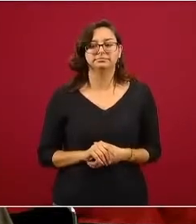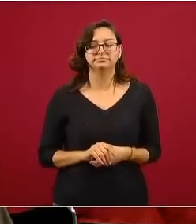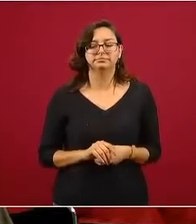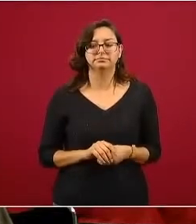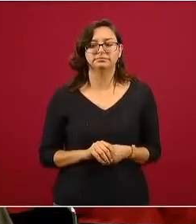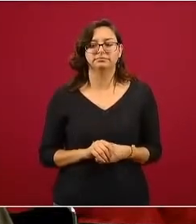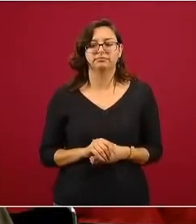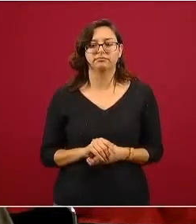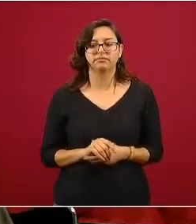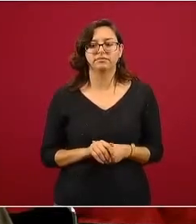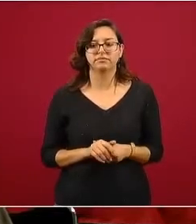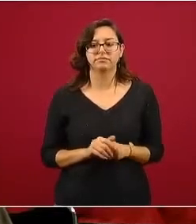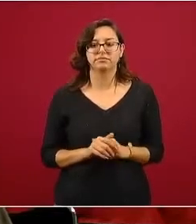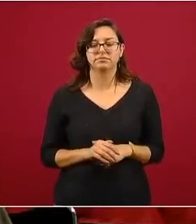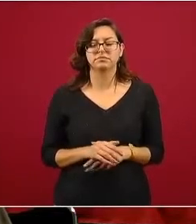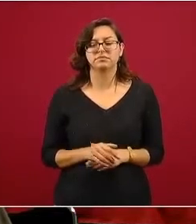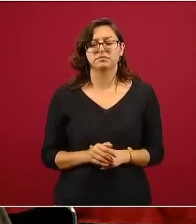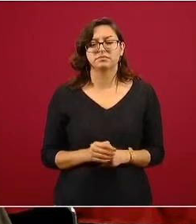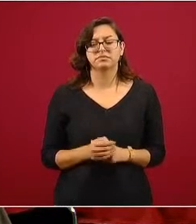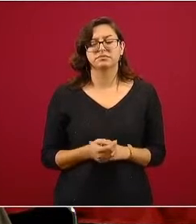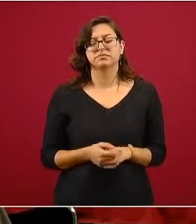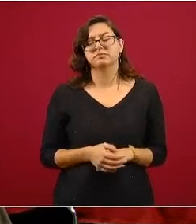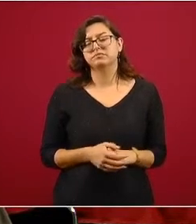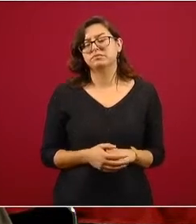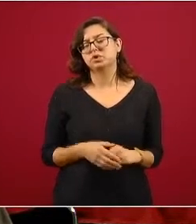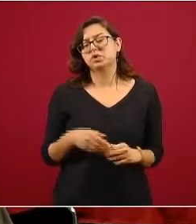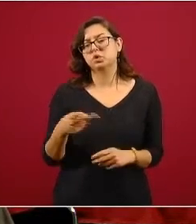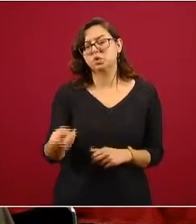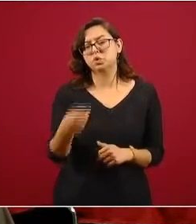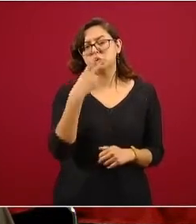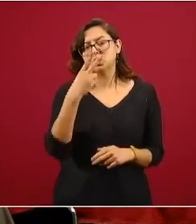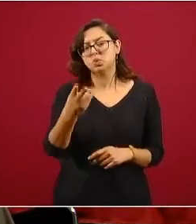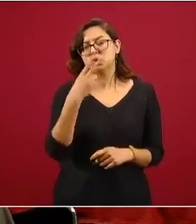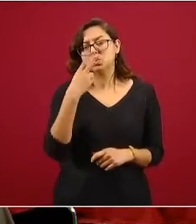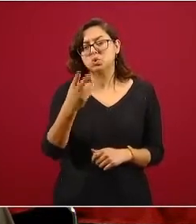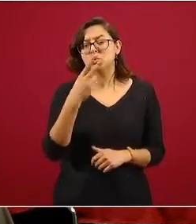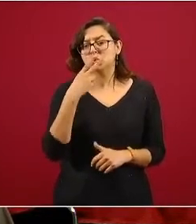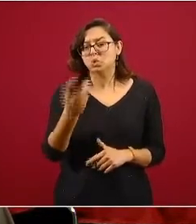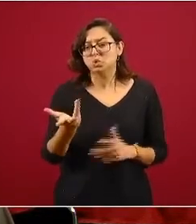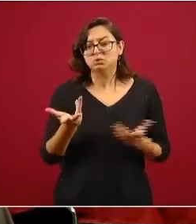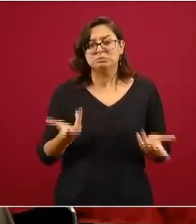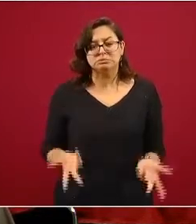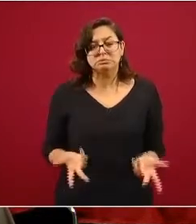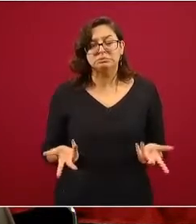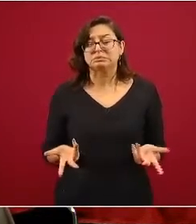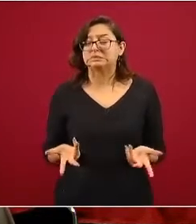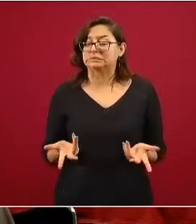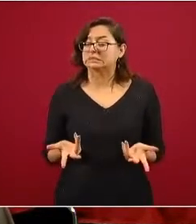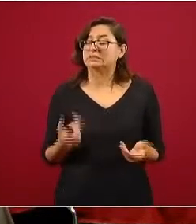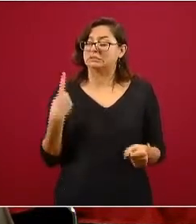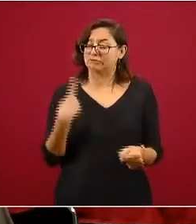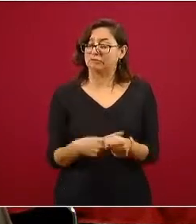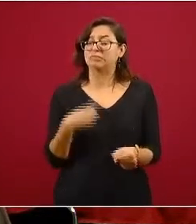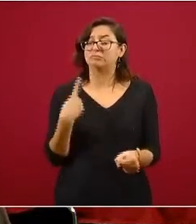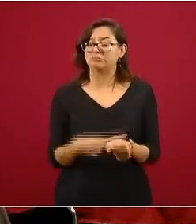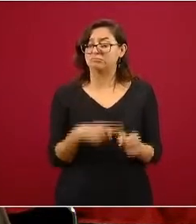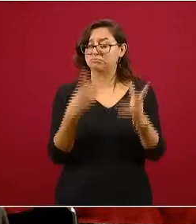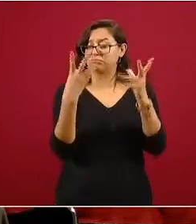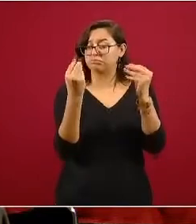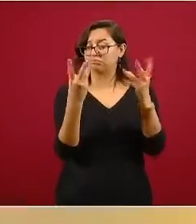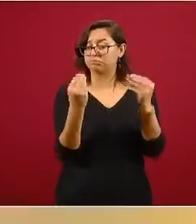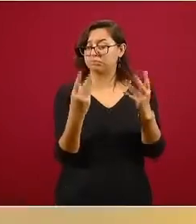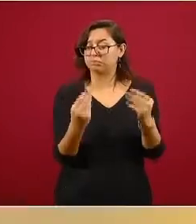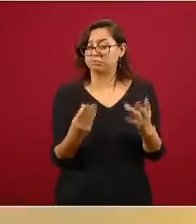Bueno, el tabaquismo, como lo hemos hablado, no voy a ahondar demasiado, es un factor muy importante para muchas enfermedades y en